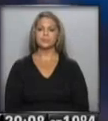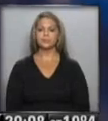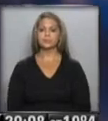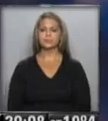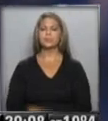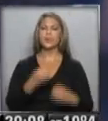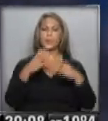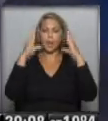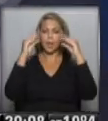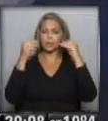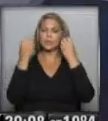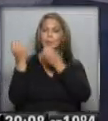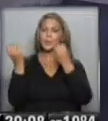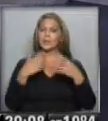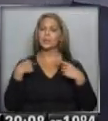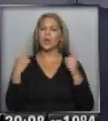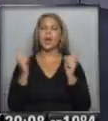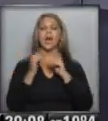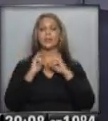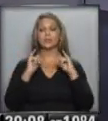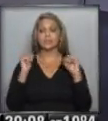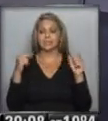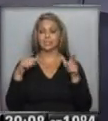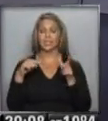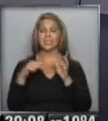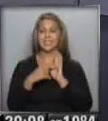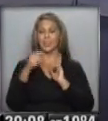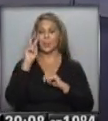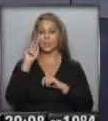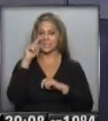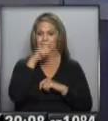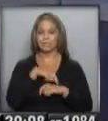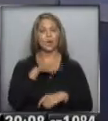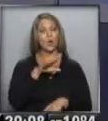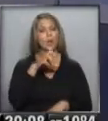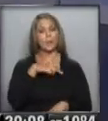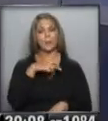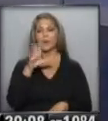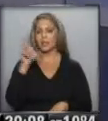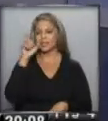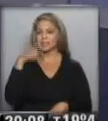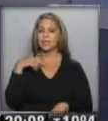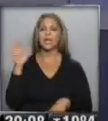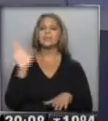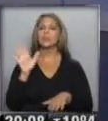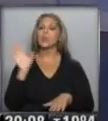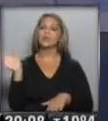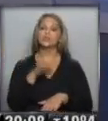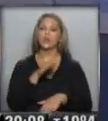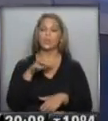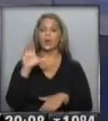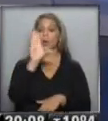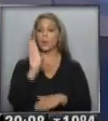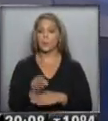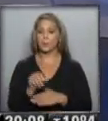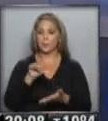¿Cómo les va? Muy buenas noches. Bienvenidos a la edición central de Visión 7. ¿Cómo estás, Pablo? Hola, Cecilia. Les saludo para toda la República Argentina. En esta